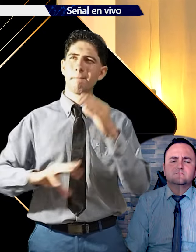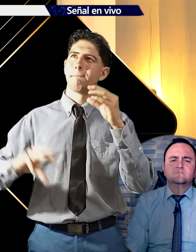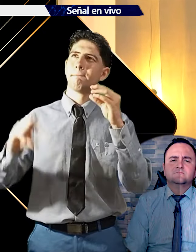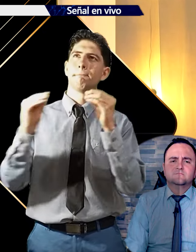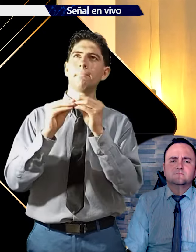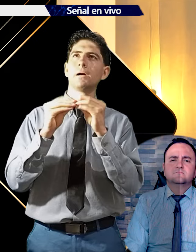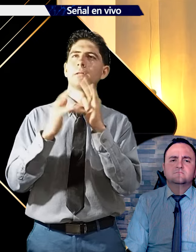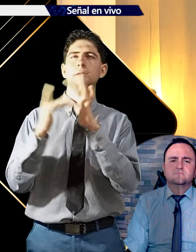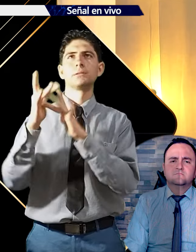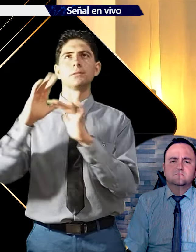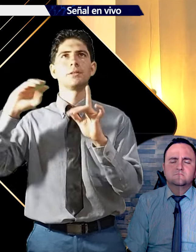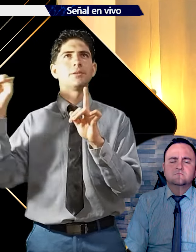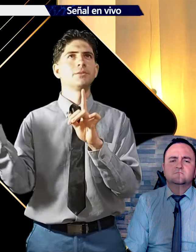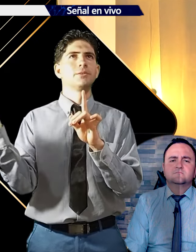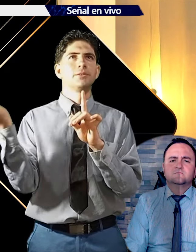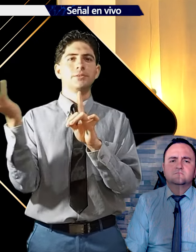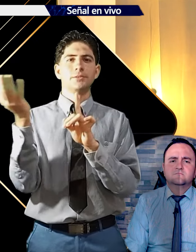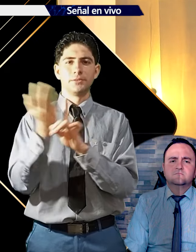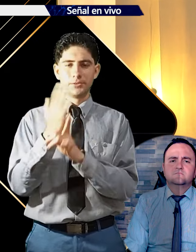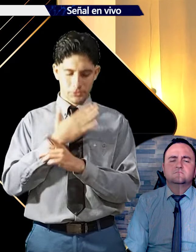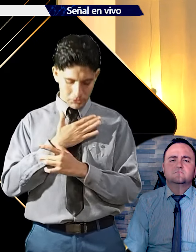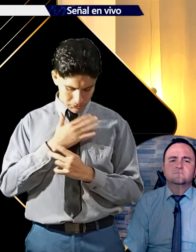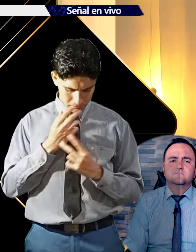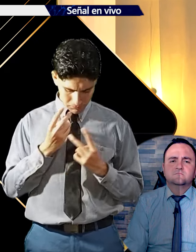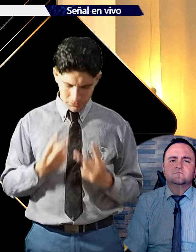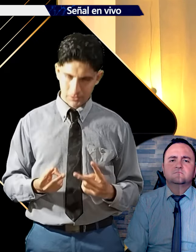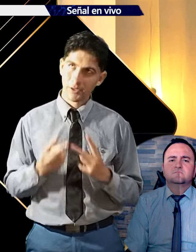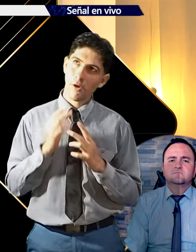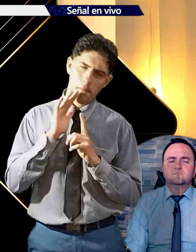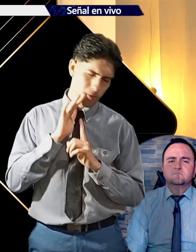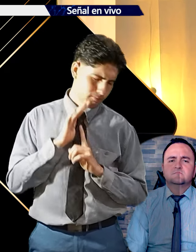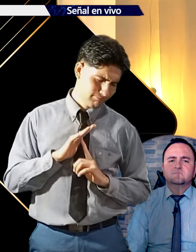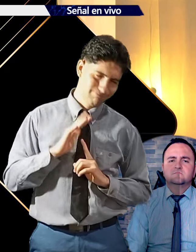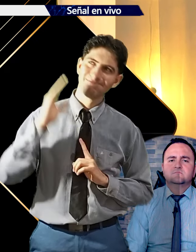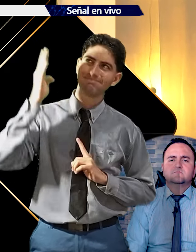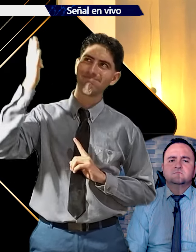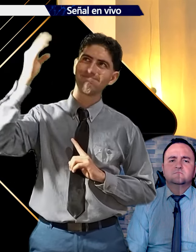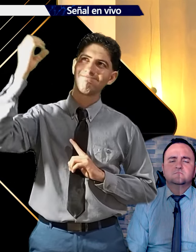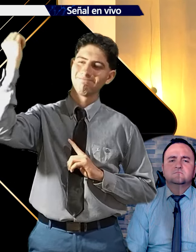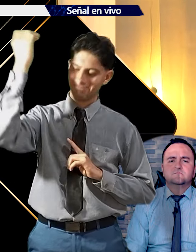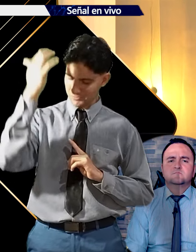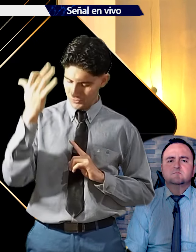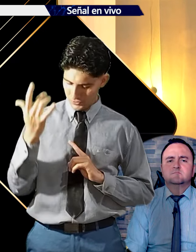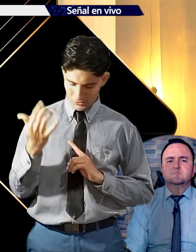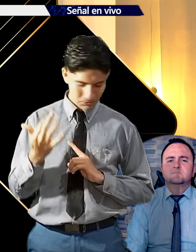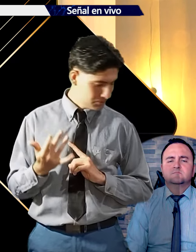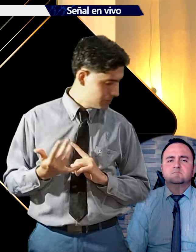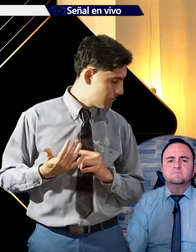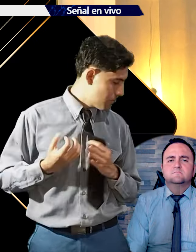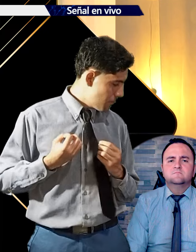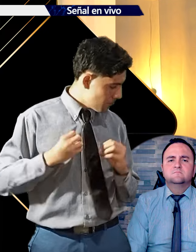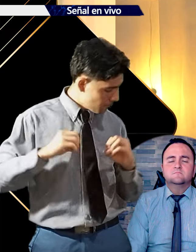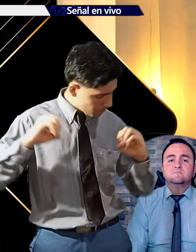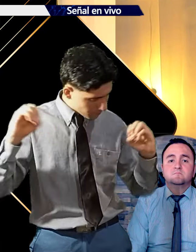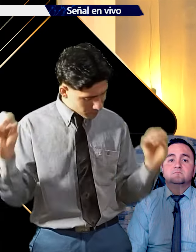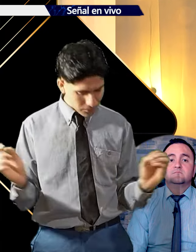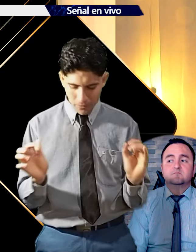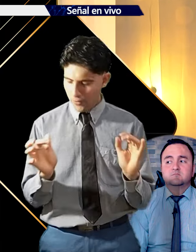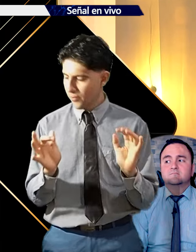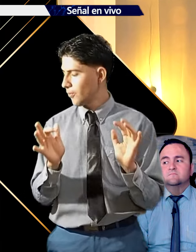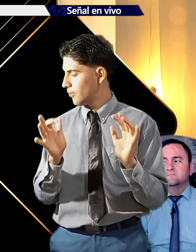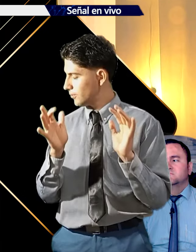Más de ti y menos de mí. Porque estamos viviendo en una sociedad donde es menos